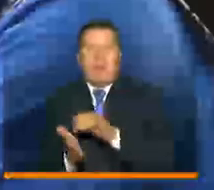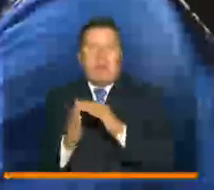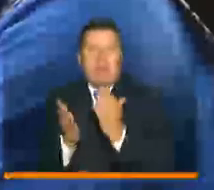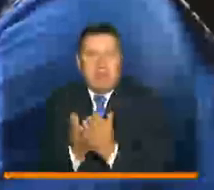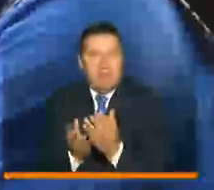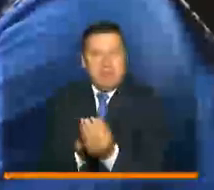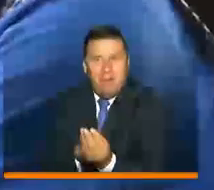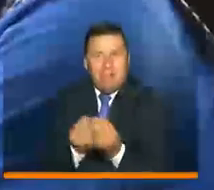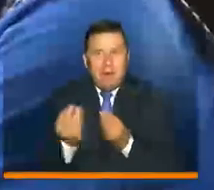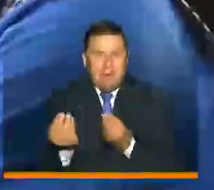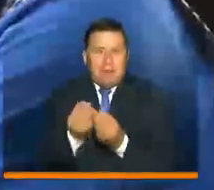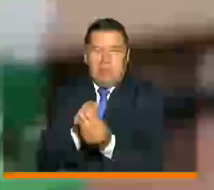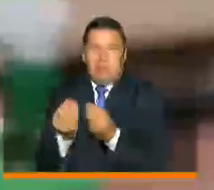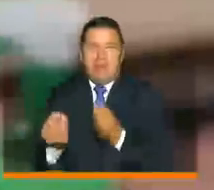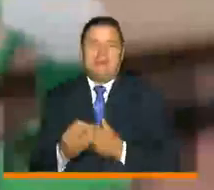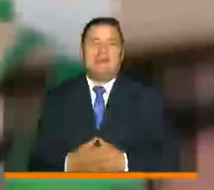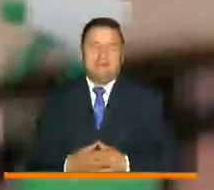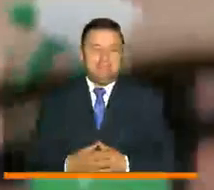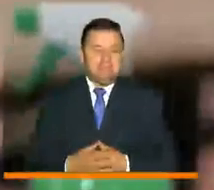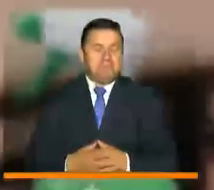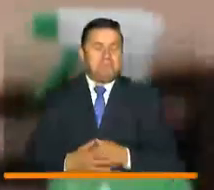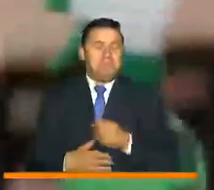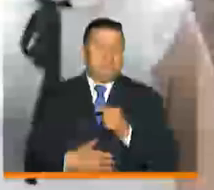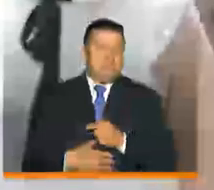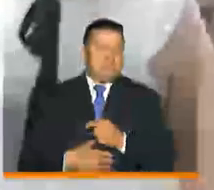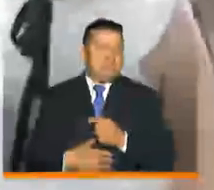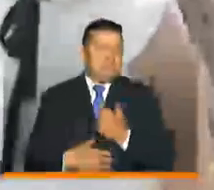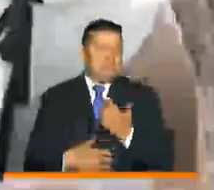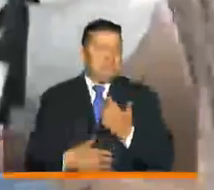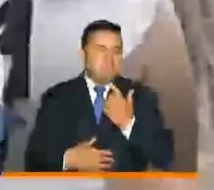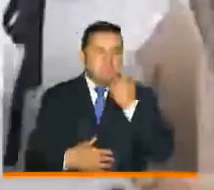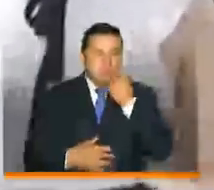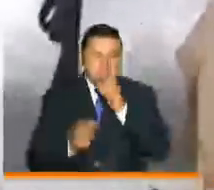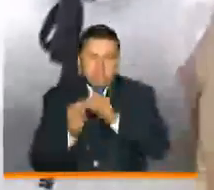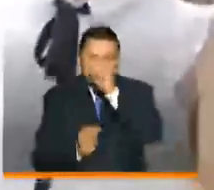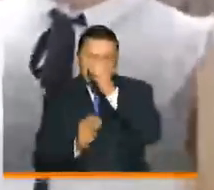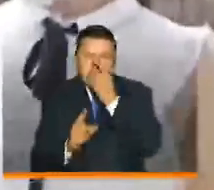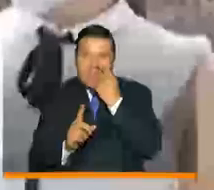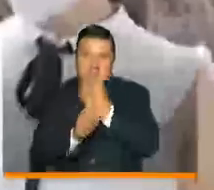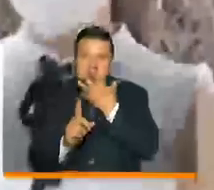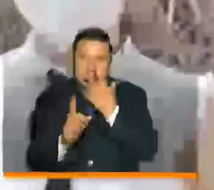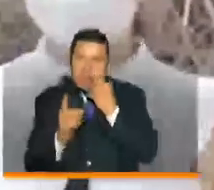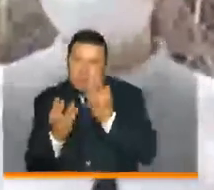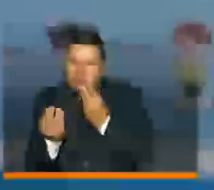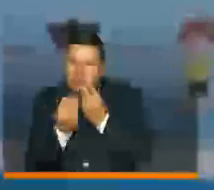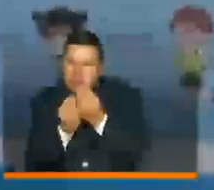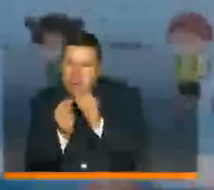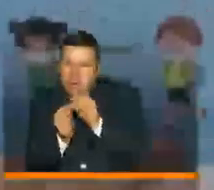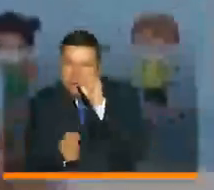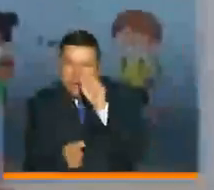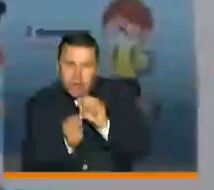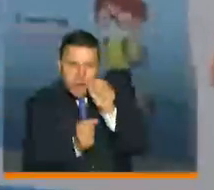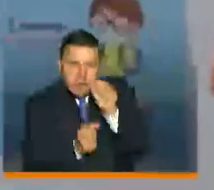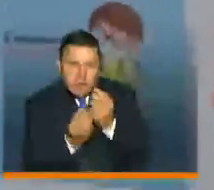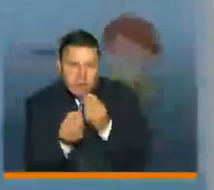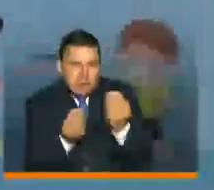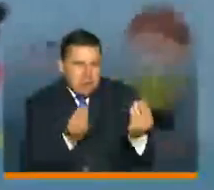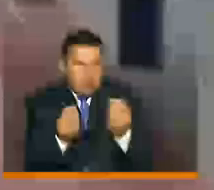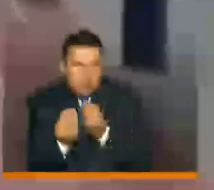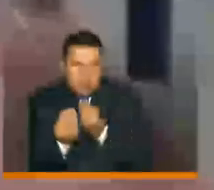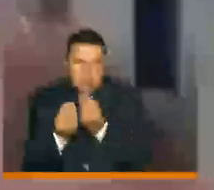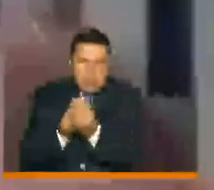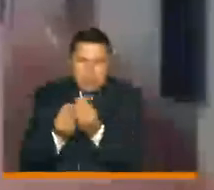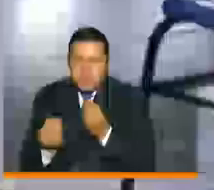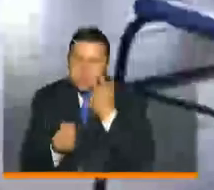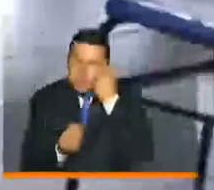instituciones educativas. Estableceremos mediciones de impacto frecuentes para medir las contingencias y